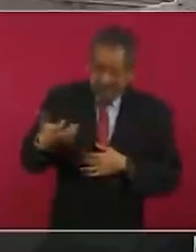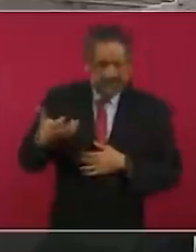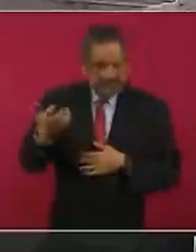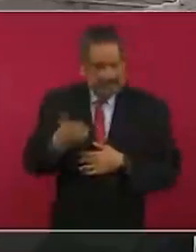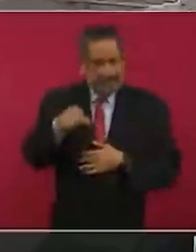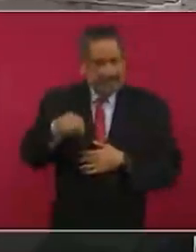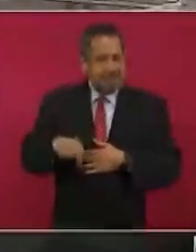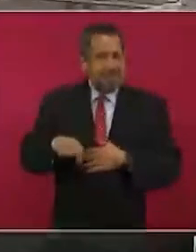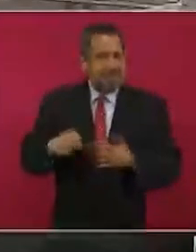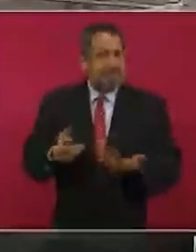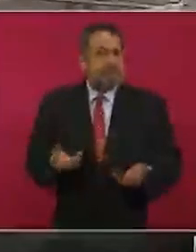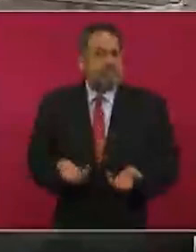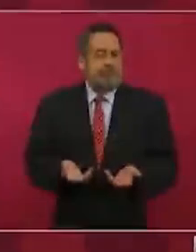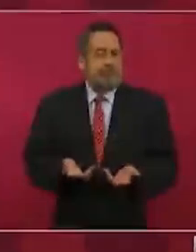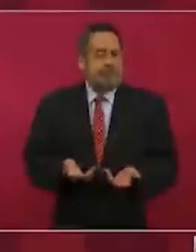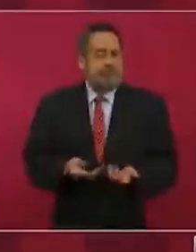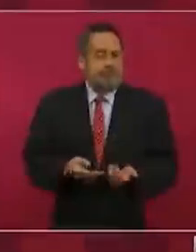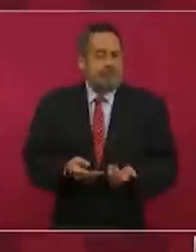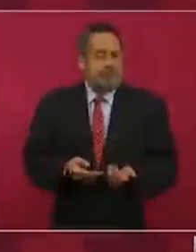porque